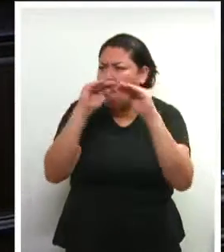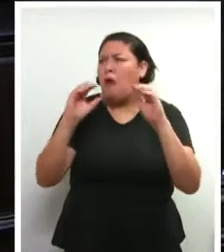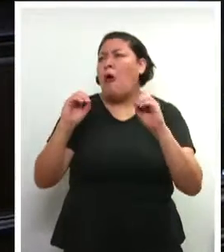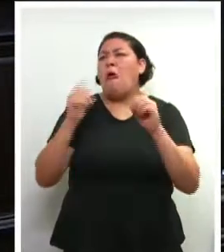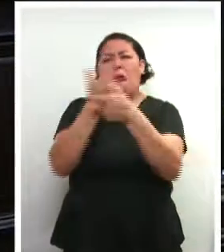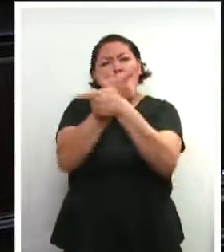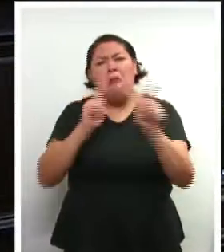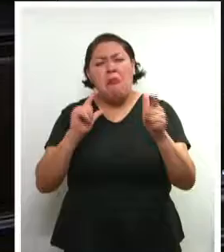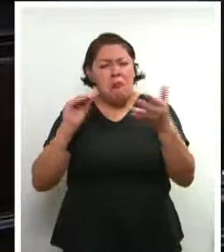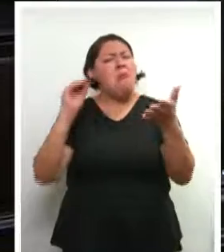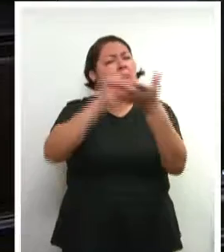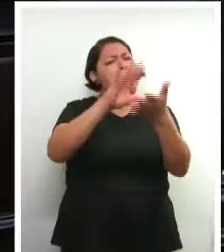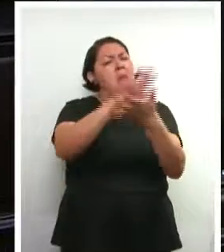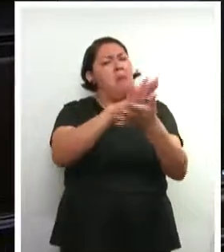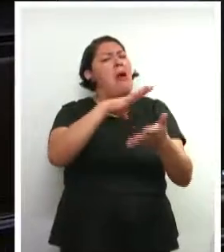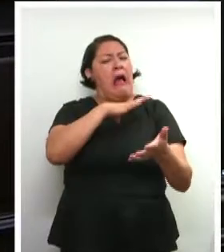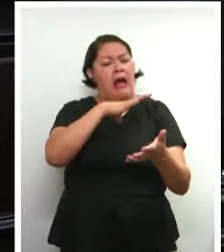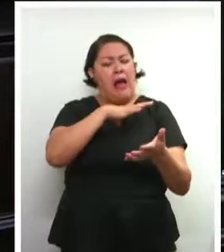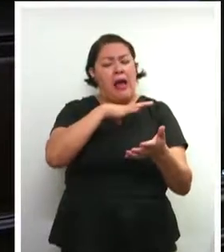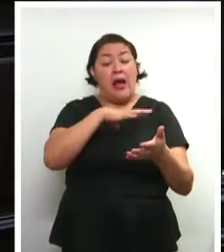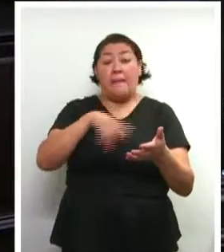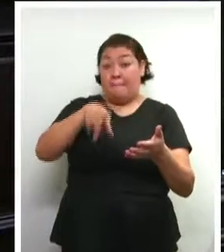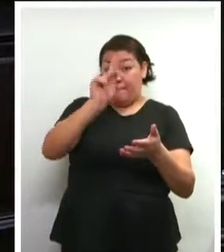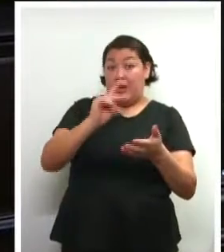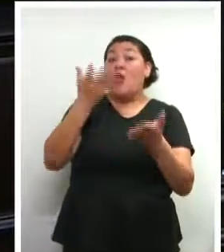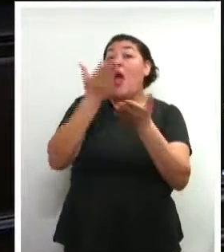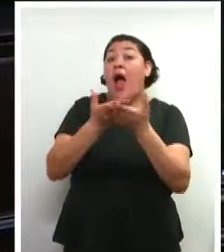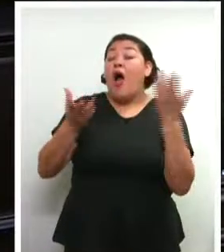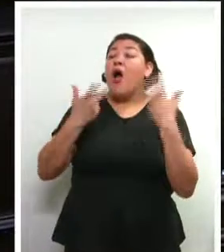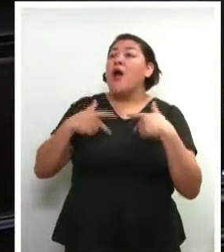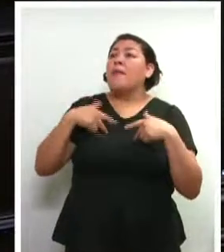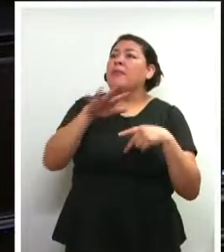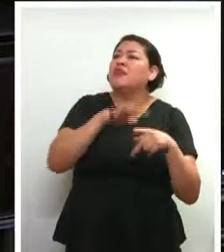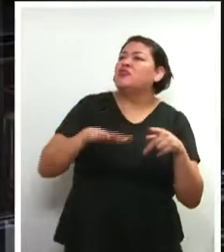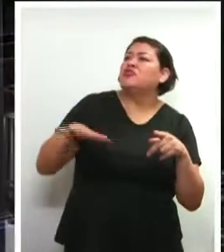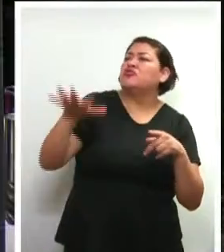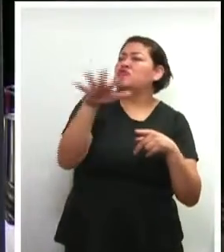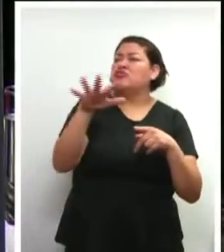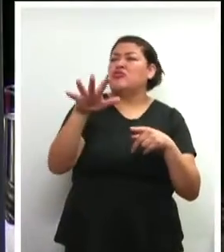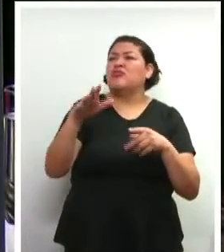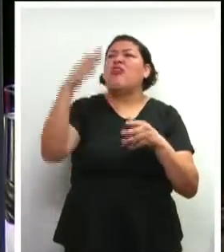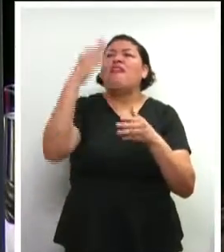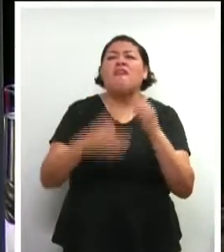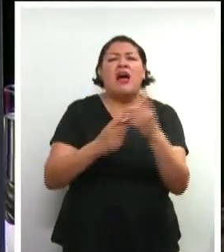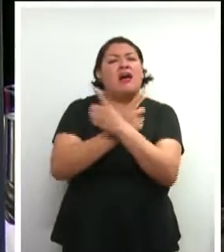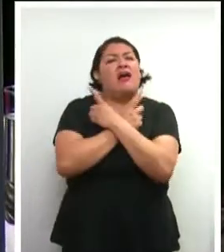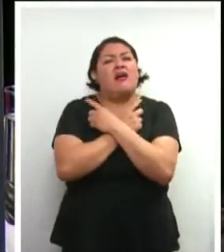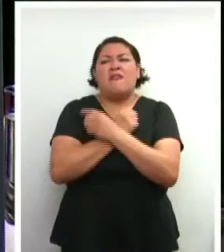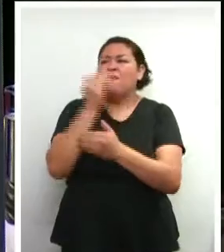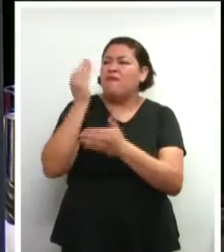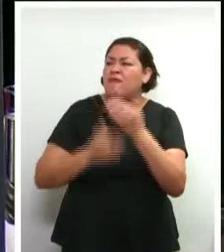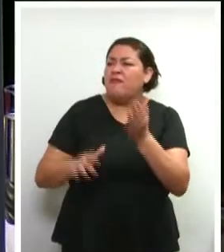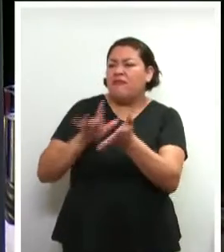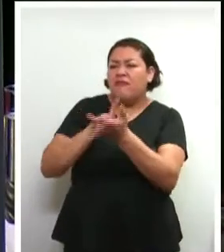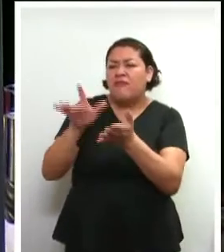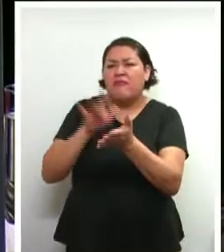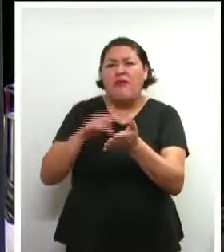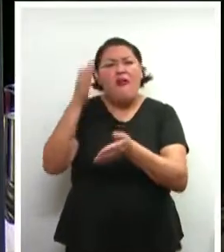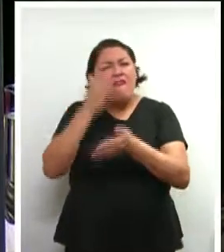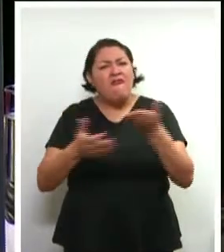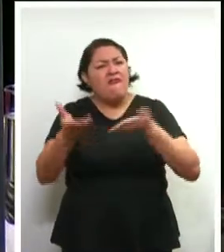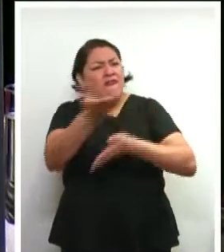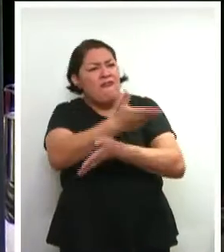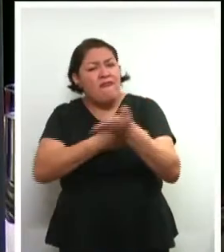por ello que nuestra sociedad ha entrado en una grieta y en un vacío, y lo importante es que el día de hoy hay que